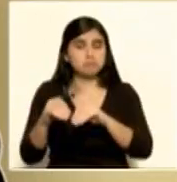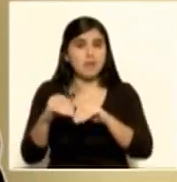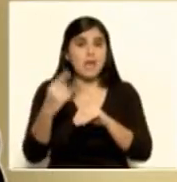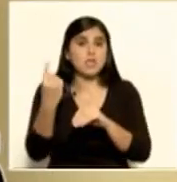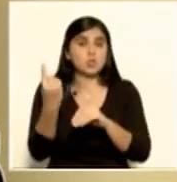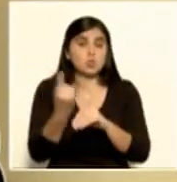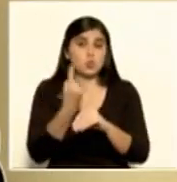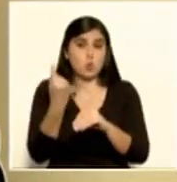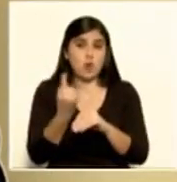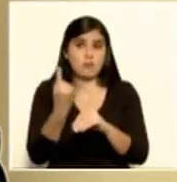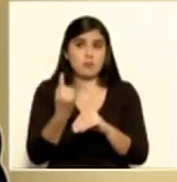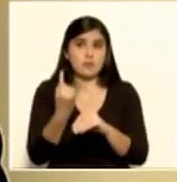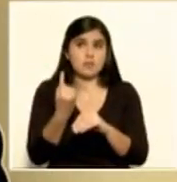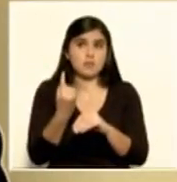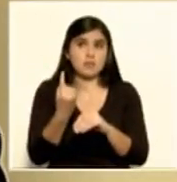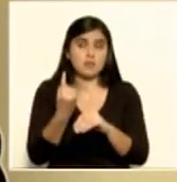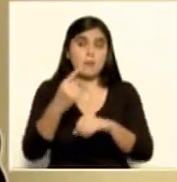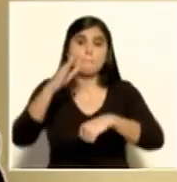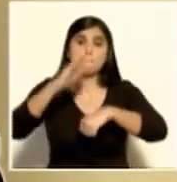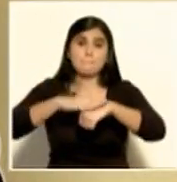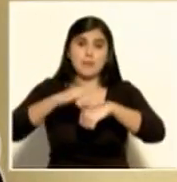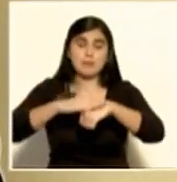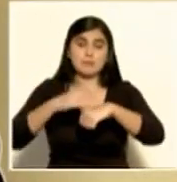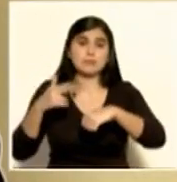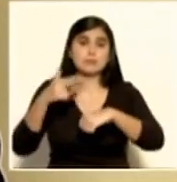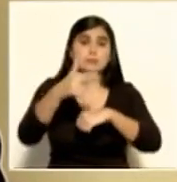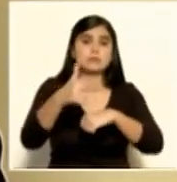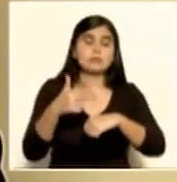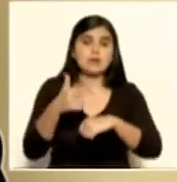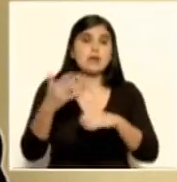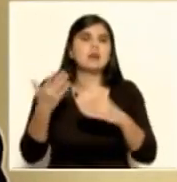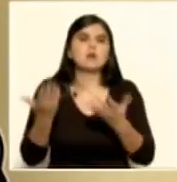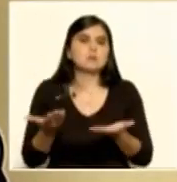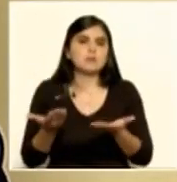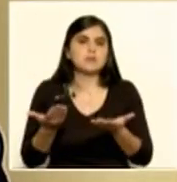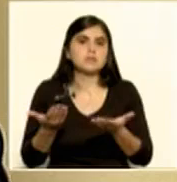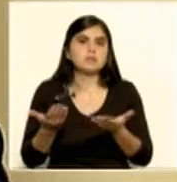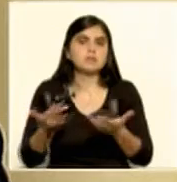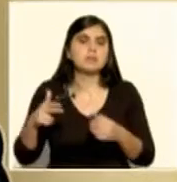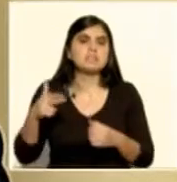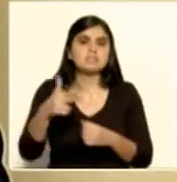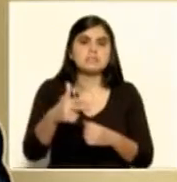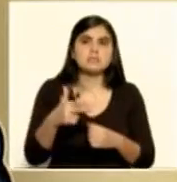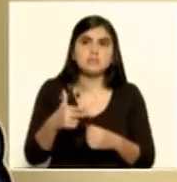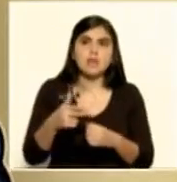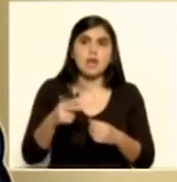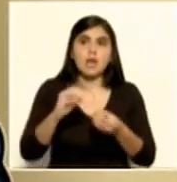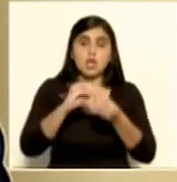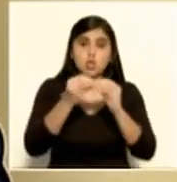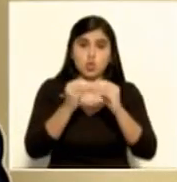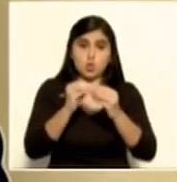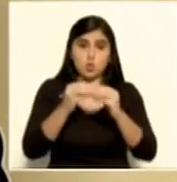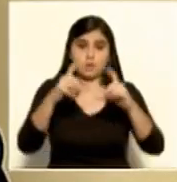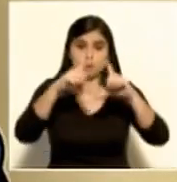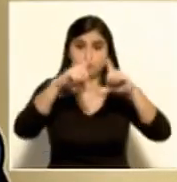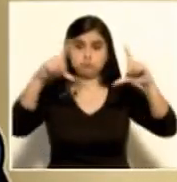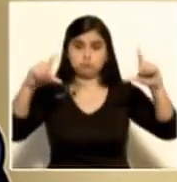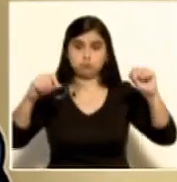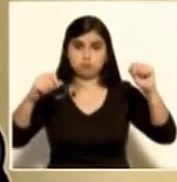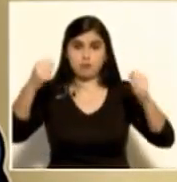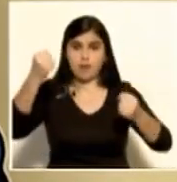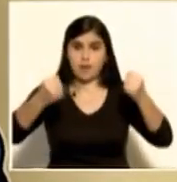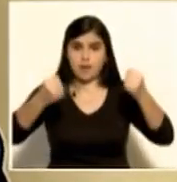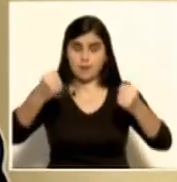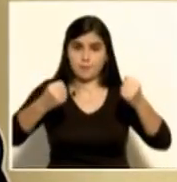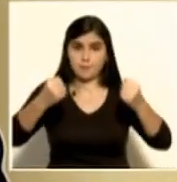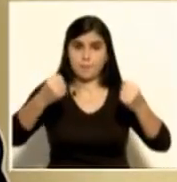únicamente se permitirá la circulación por número de placas, según detallaré más